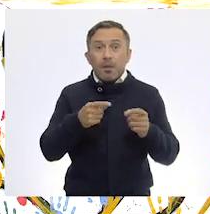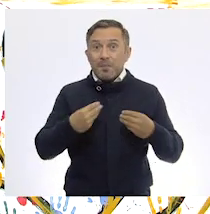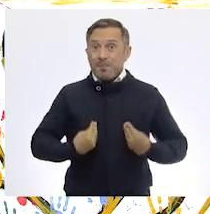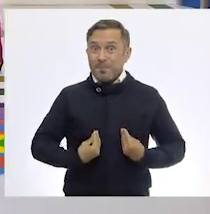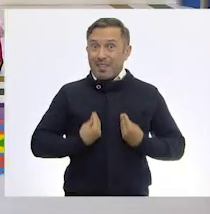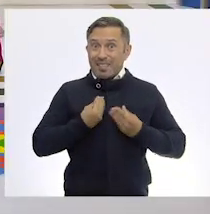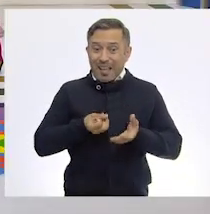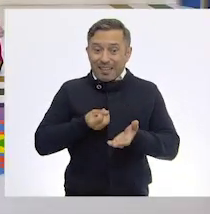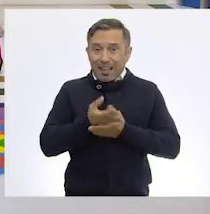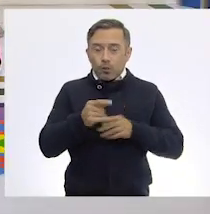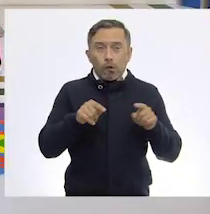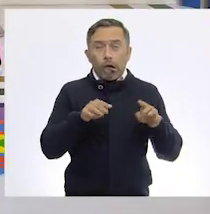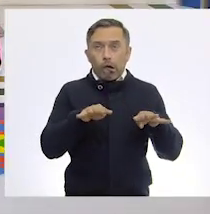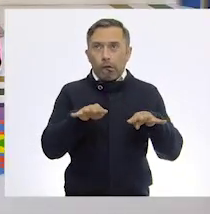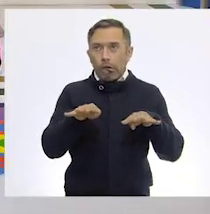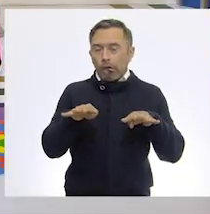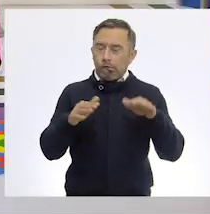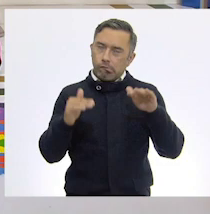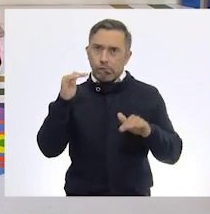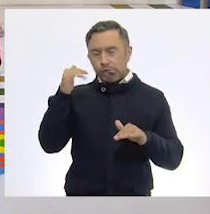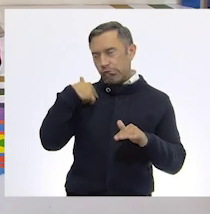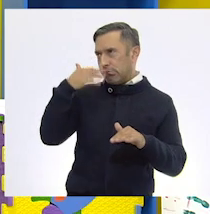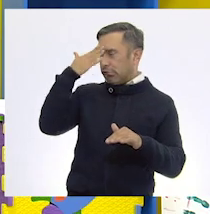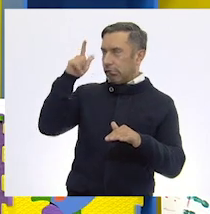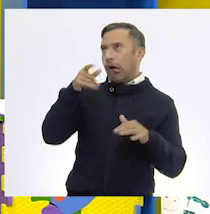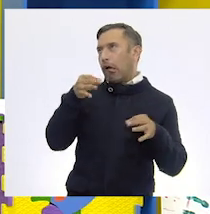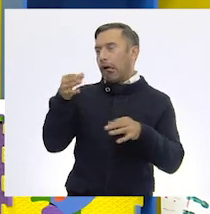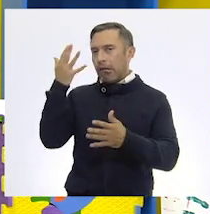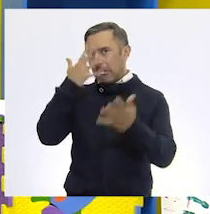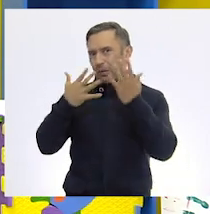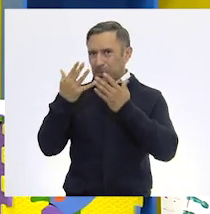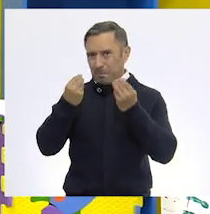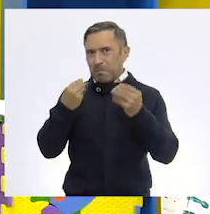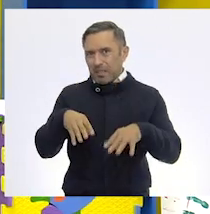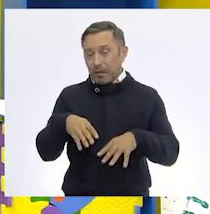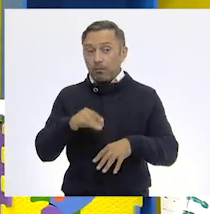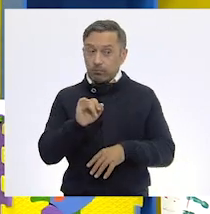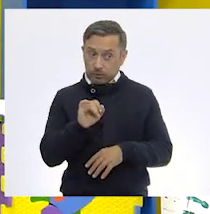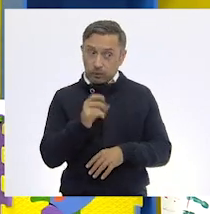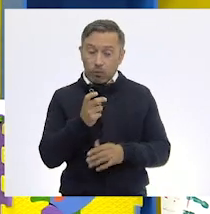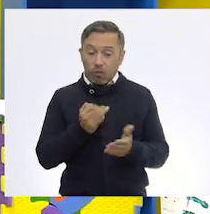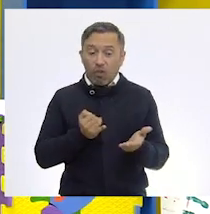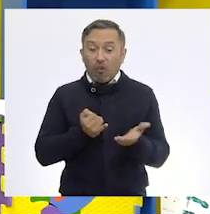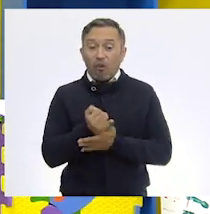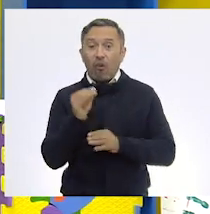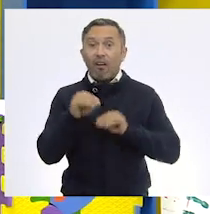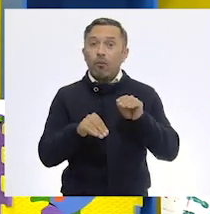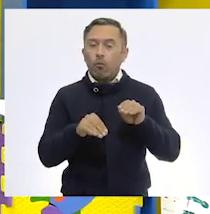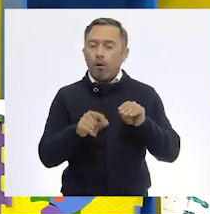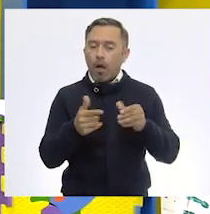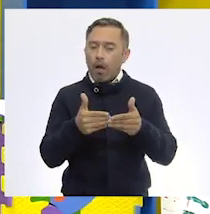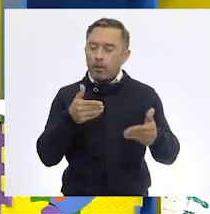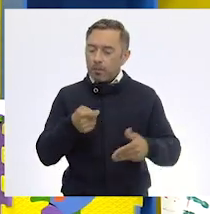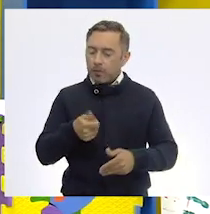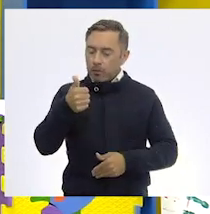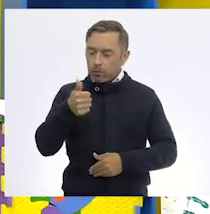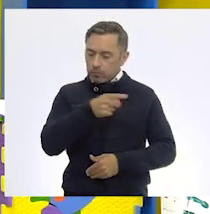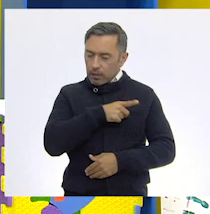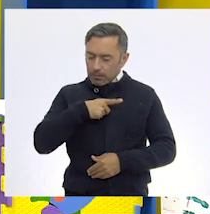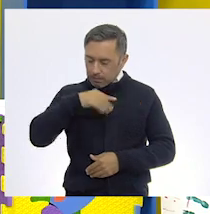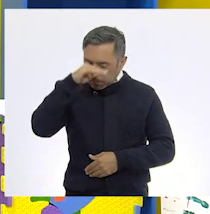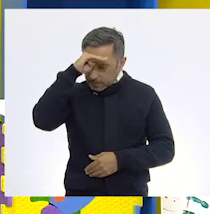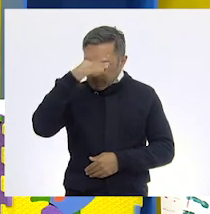sí! Es una gran tarea pensar antes de actuar. ¿Saben qué? Yo me pienso llevar una tarea.